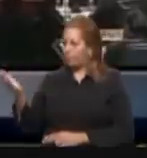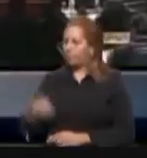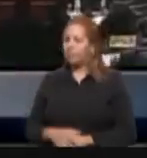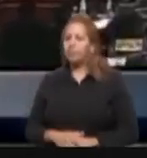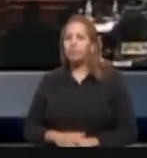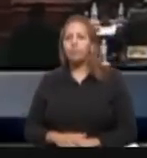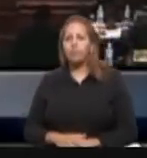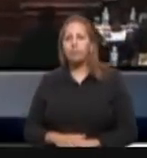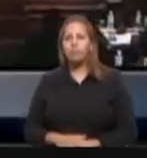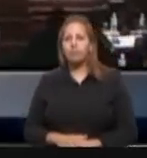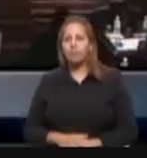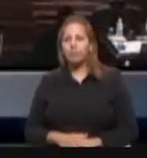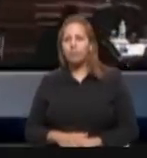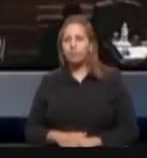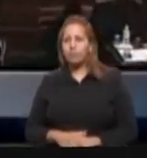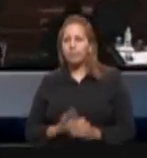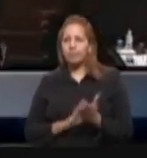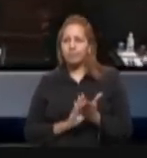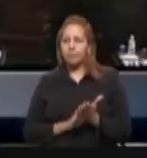Fortuño.